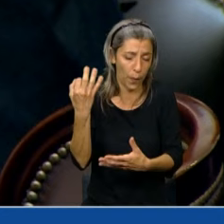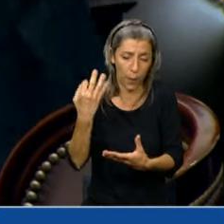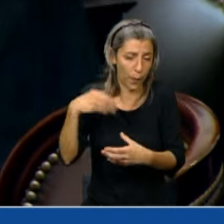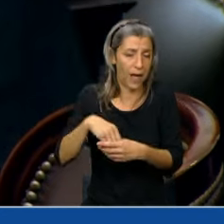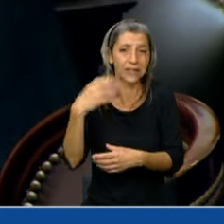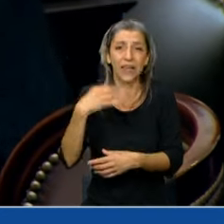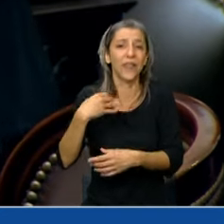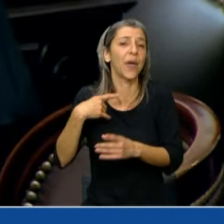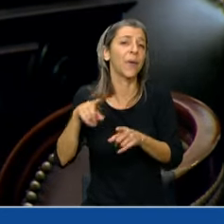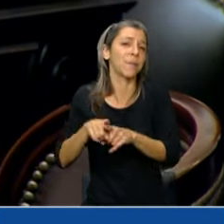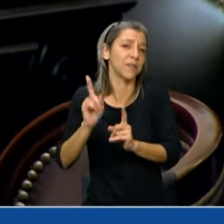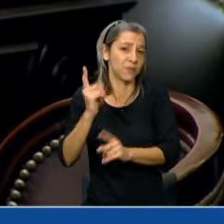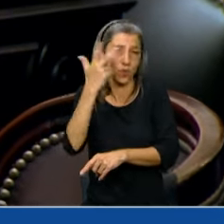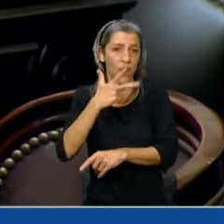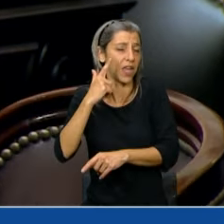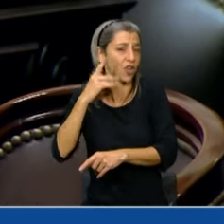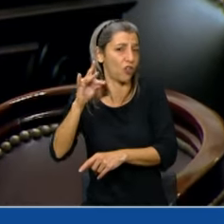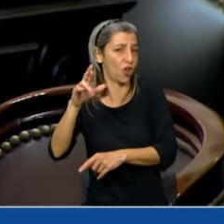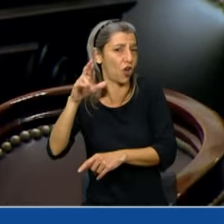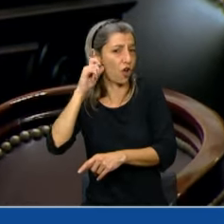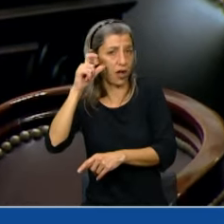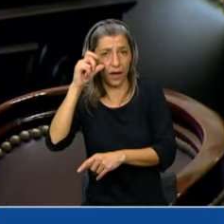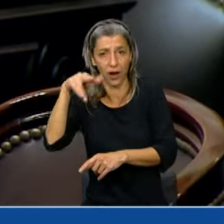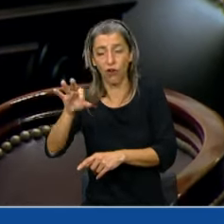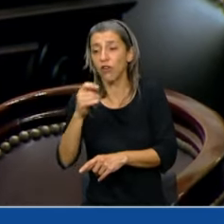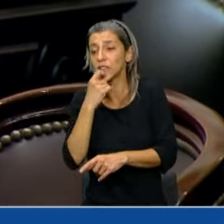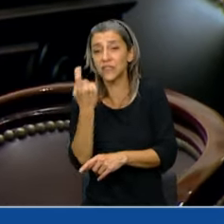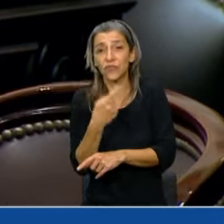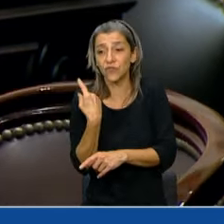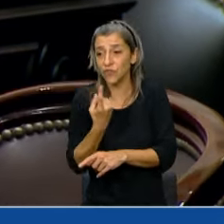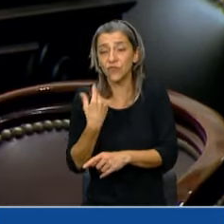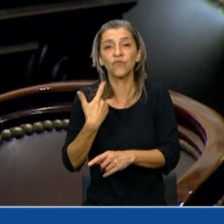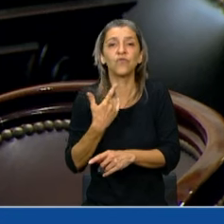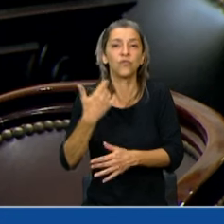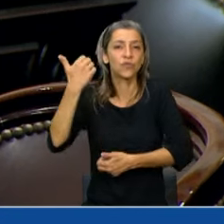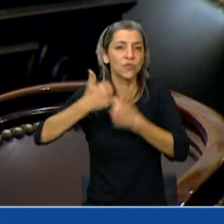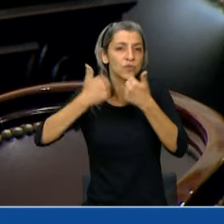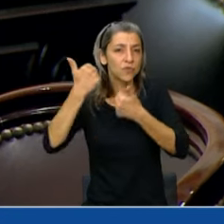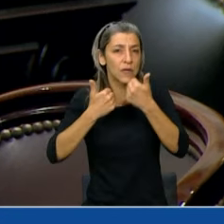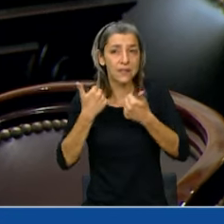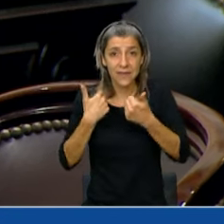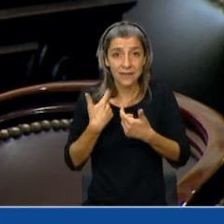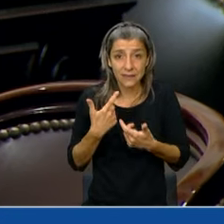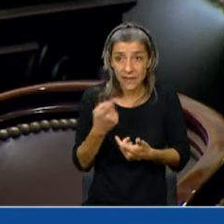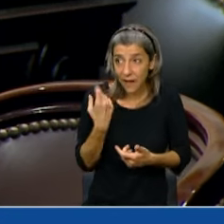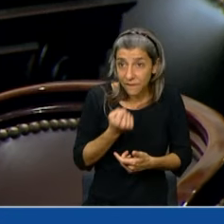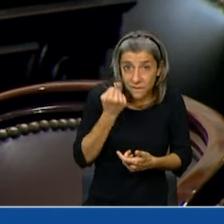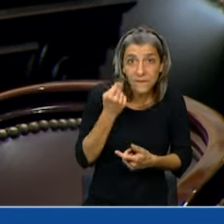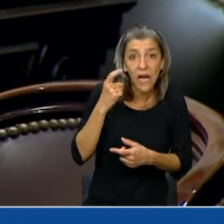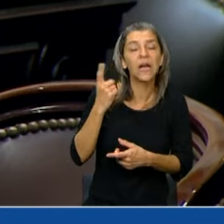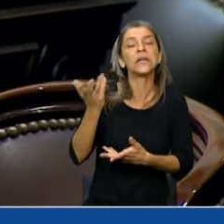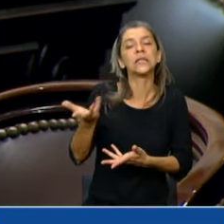el hidrógeno Si queremos en serio ser competitivos en estos dos mercados señor presidente Tenemos que tener la